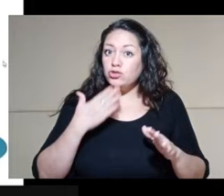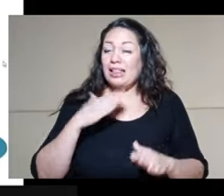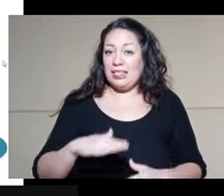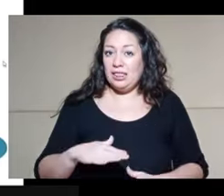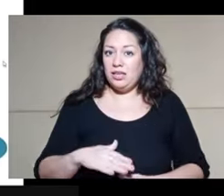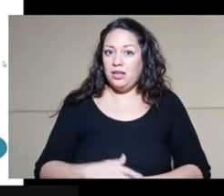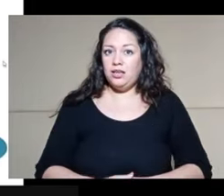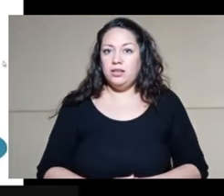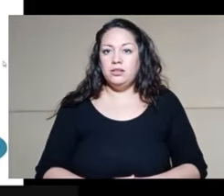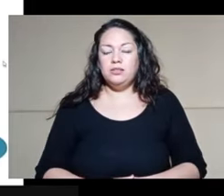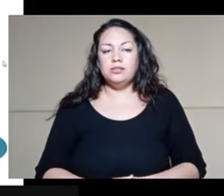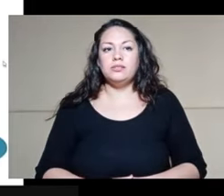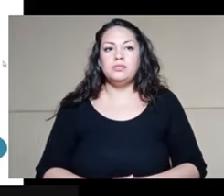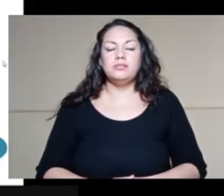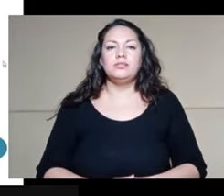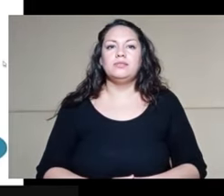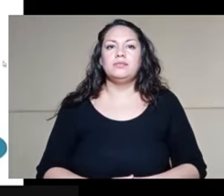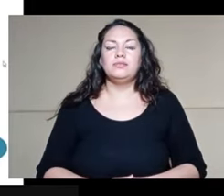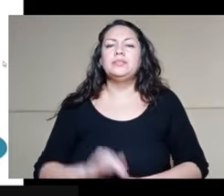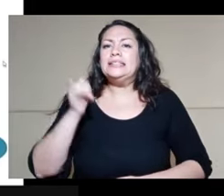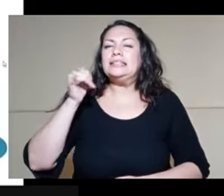¿Está claro?